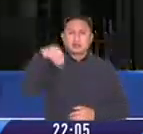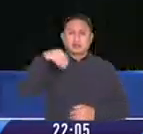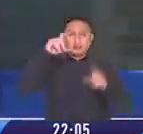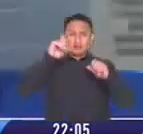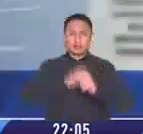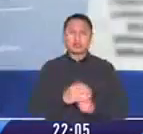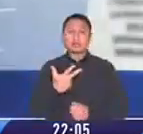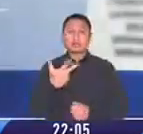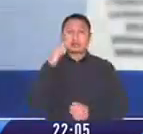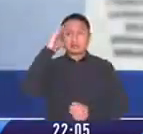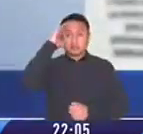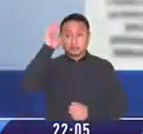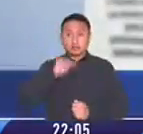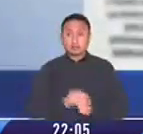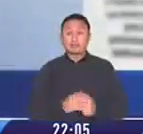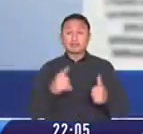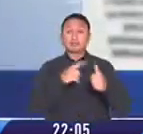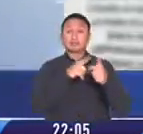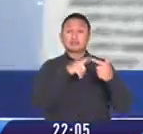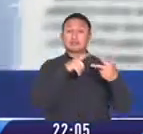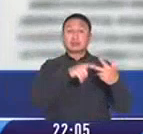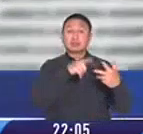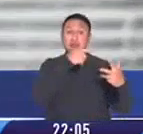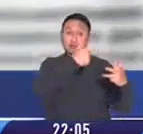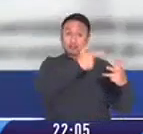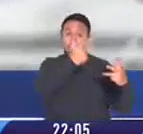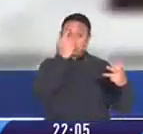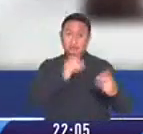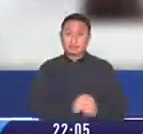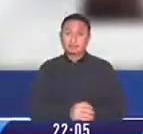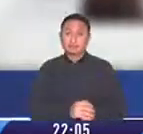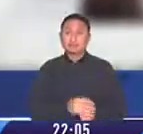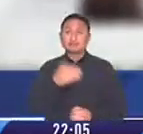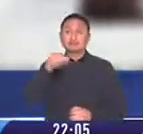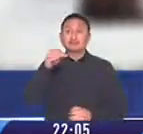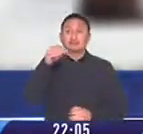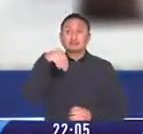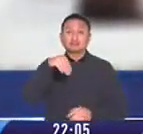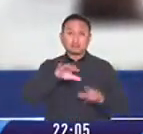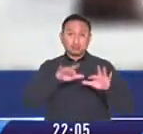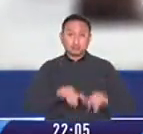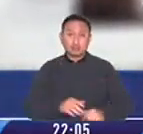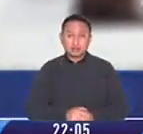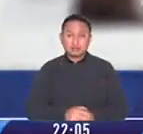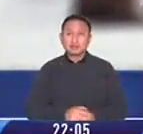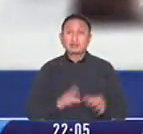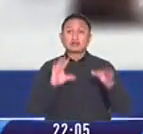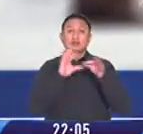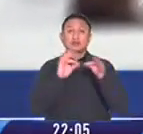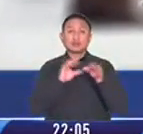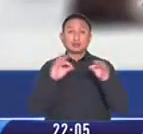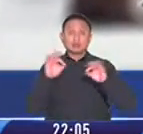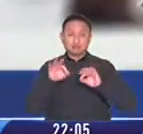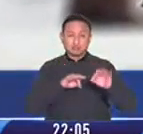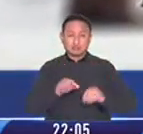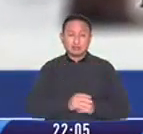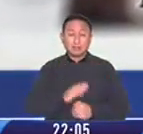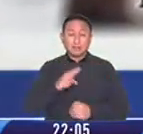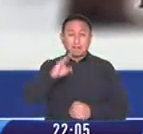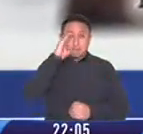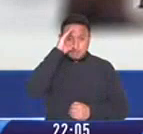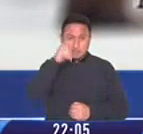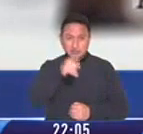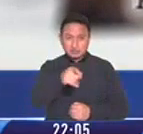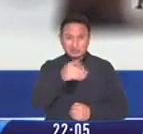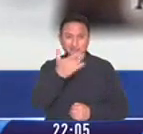de 3 gendarmes a quienes amenazan de muerte. En las hojas impresas a computadora hay una leyenda que indica: policía, te